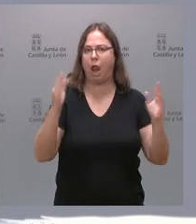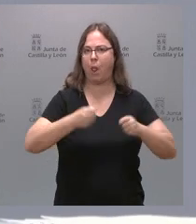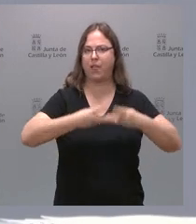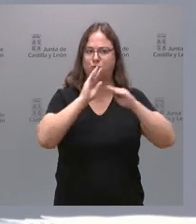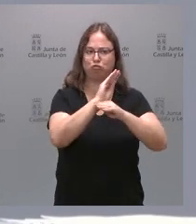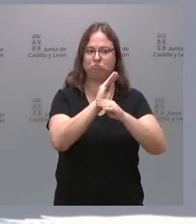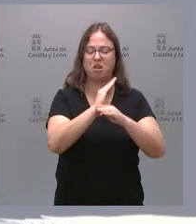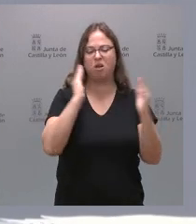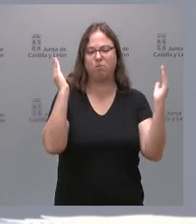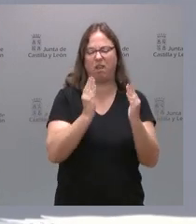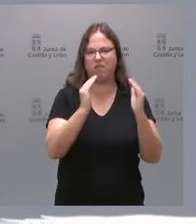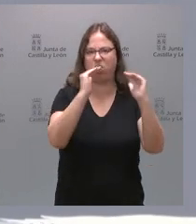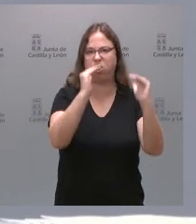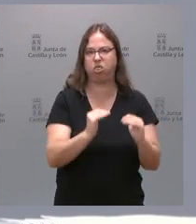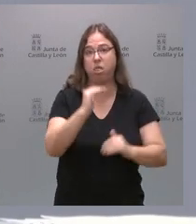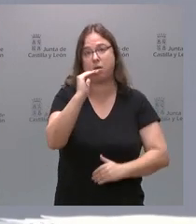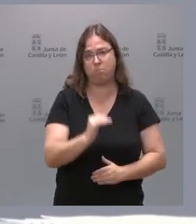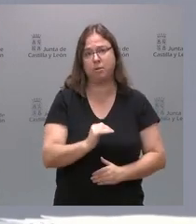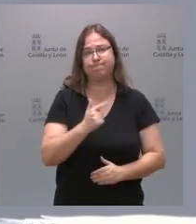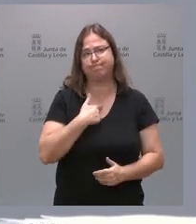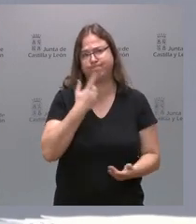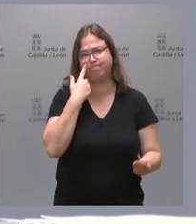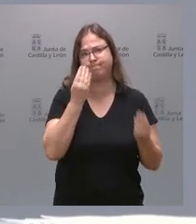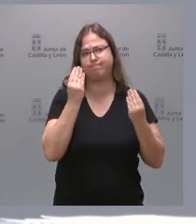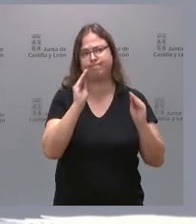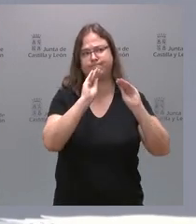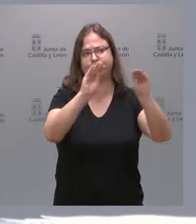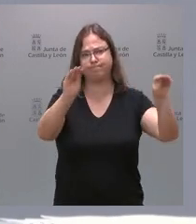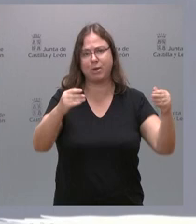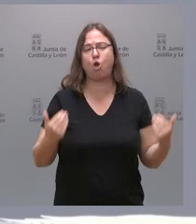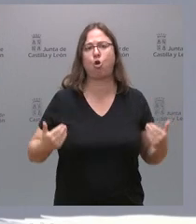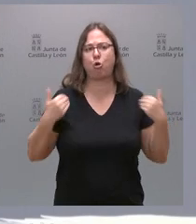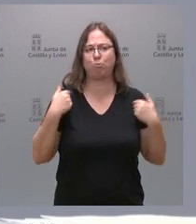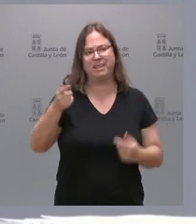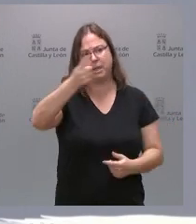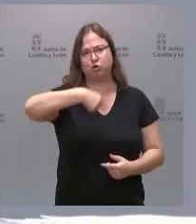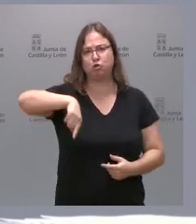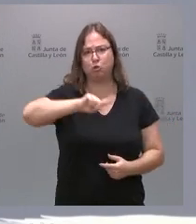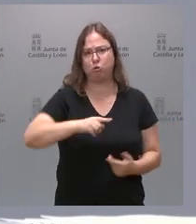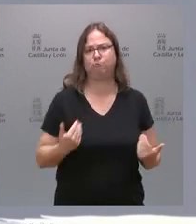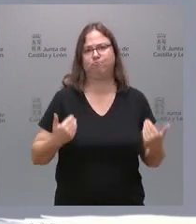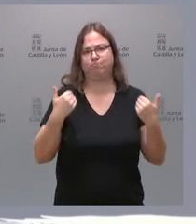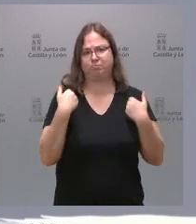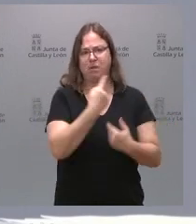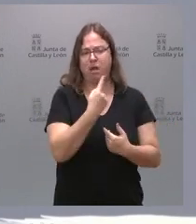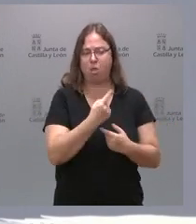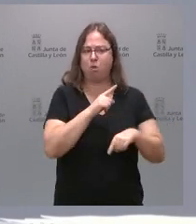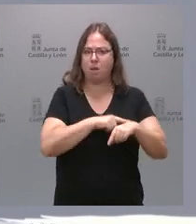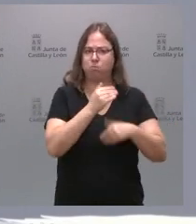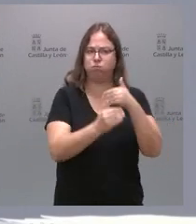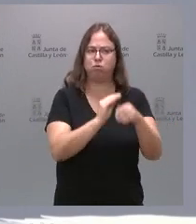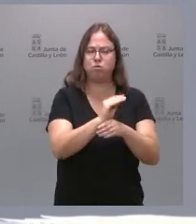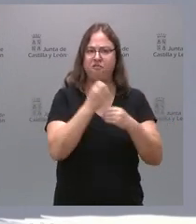es mucho menor y aquí hay que hacer por tanto un llamamiento a las competencias que tenemos todos si finalmente este centro